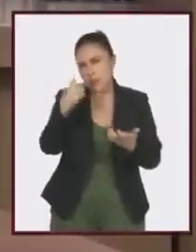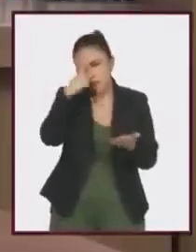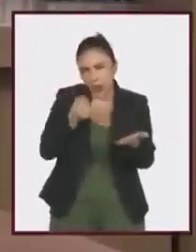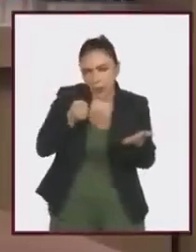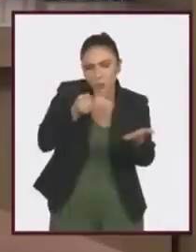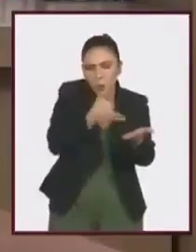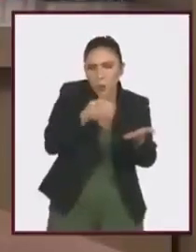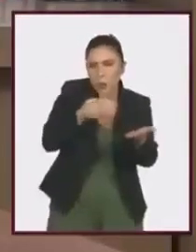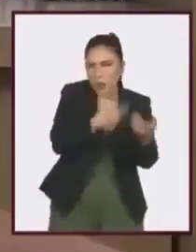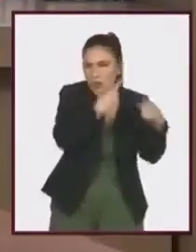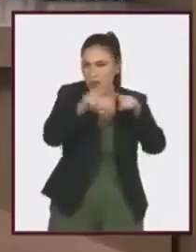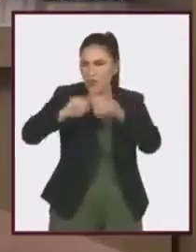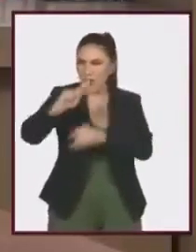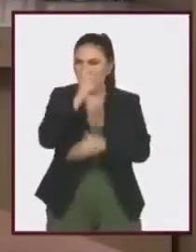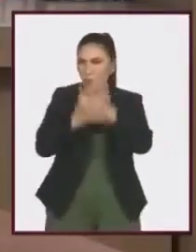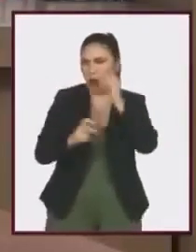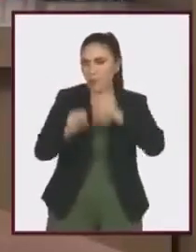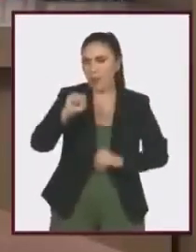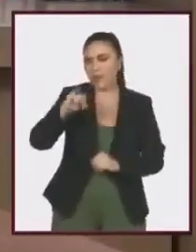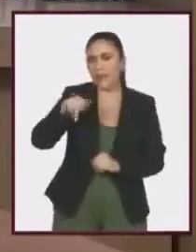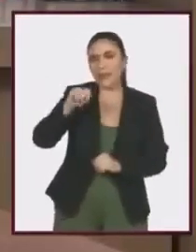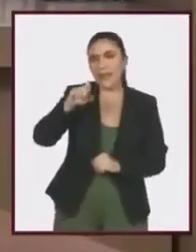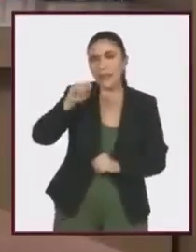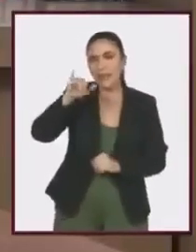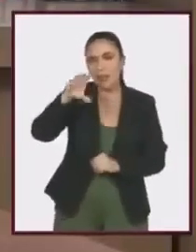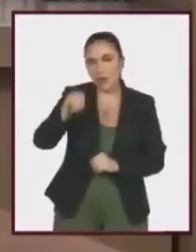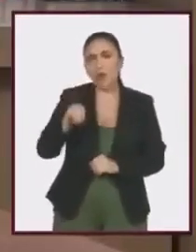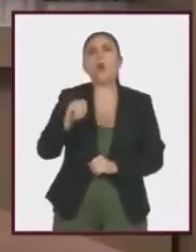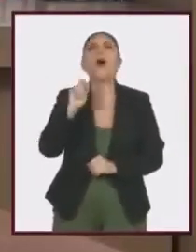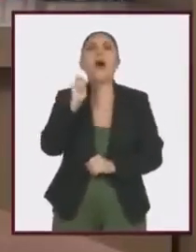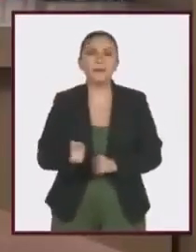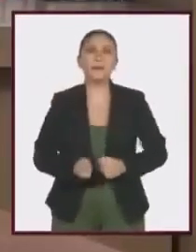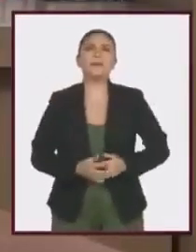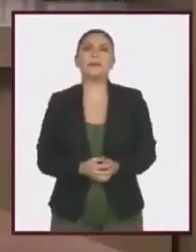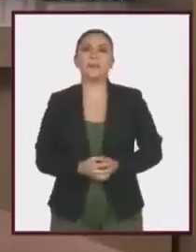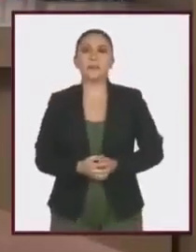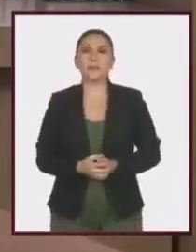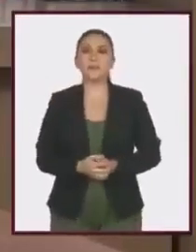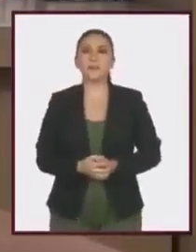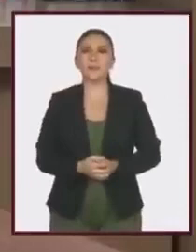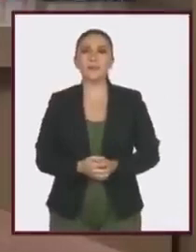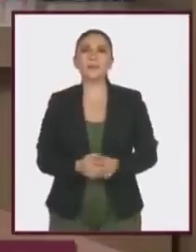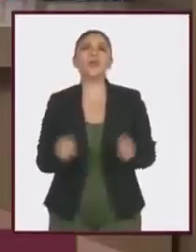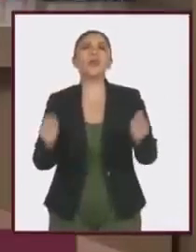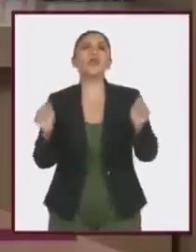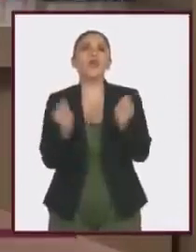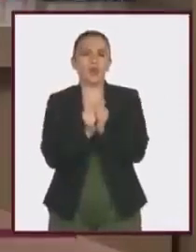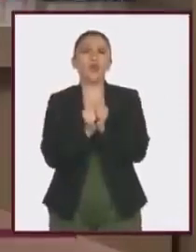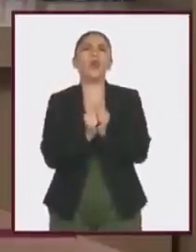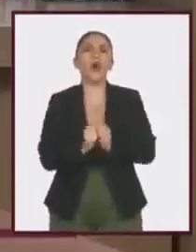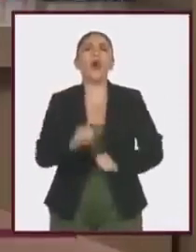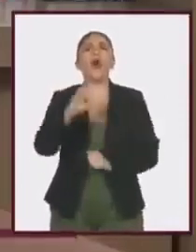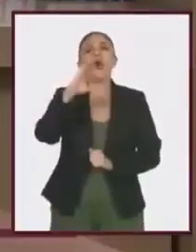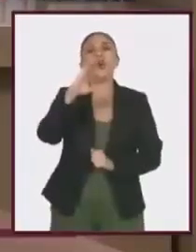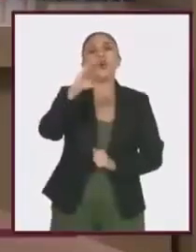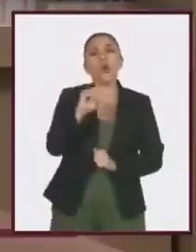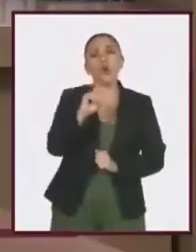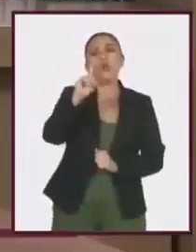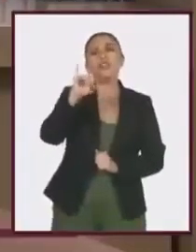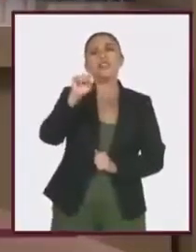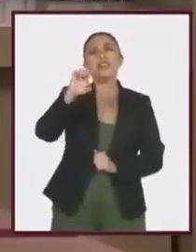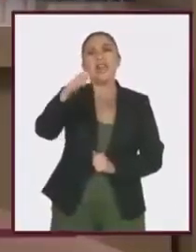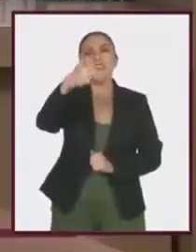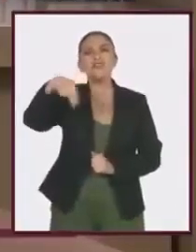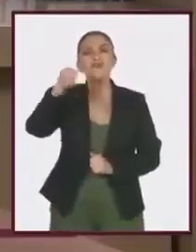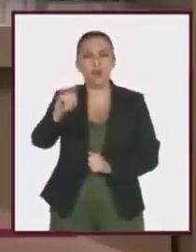enriquecer estos programas sintéticos es a través de un proceso que se ha denominado el codiseño. El codiseño es un proceso, no es